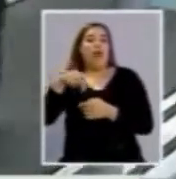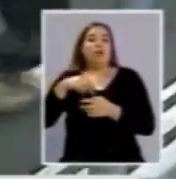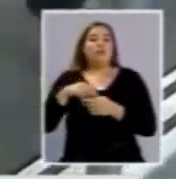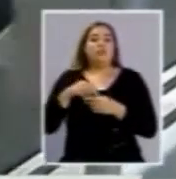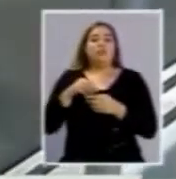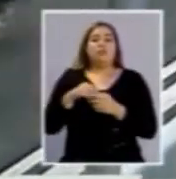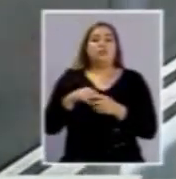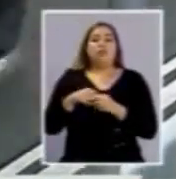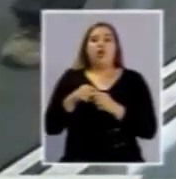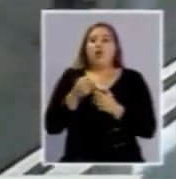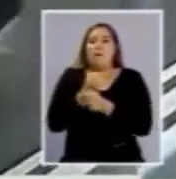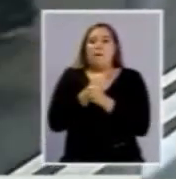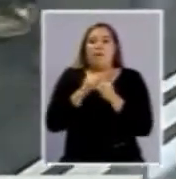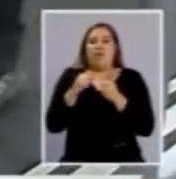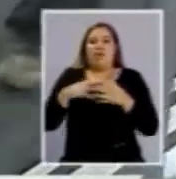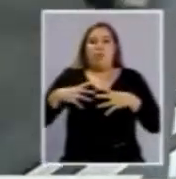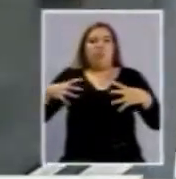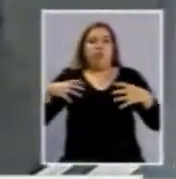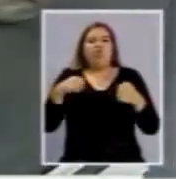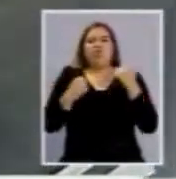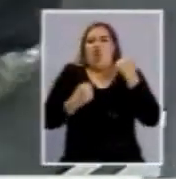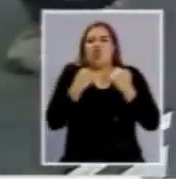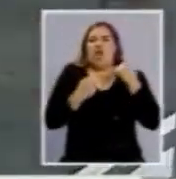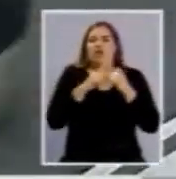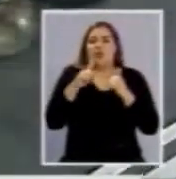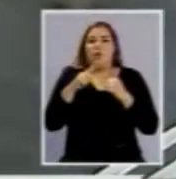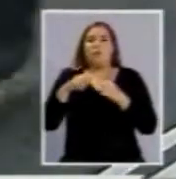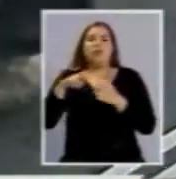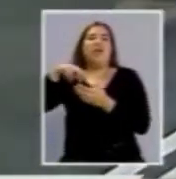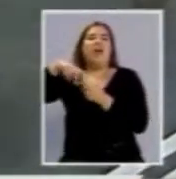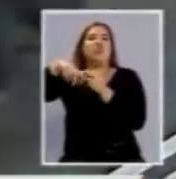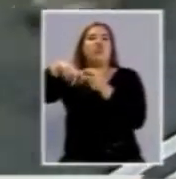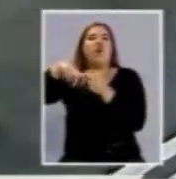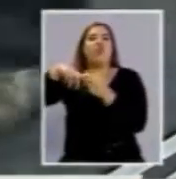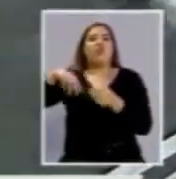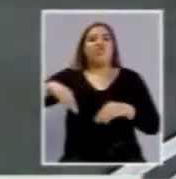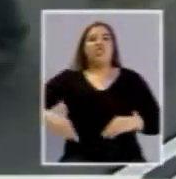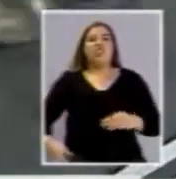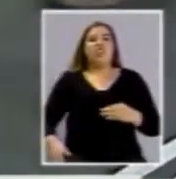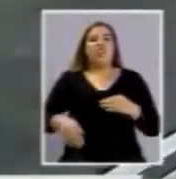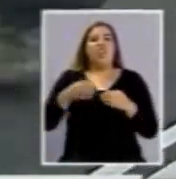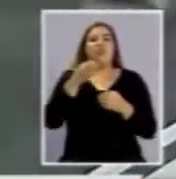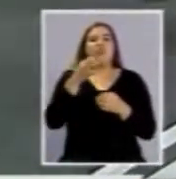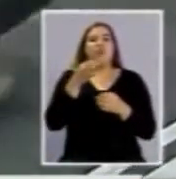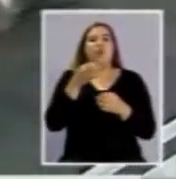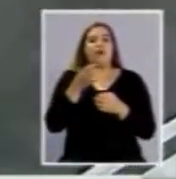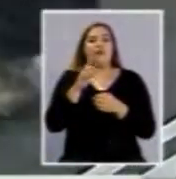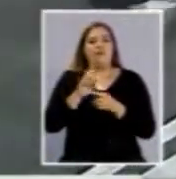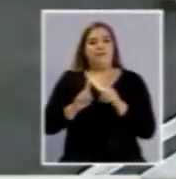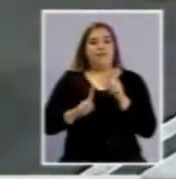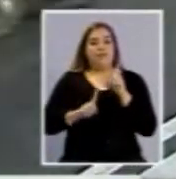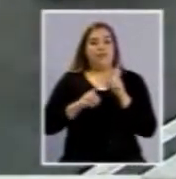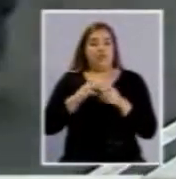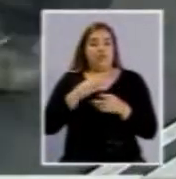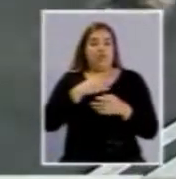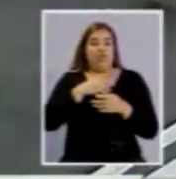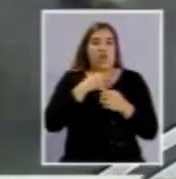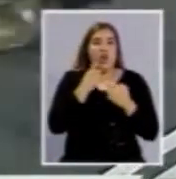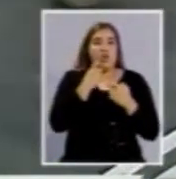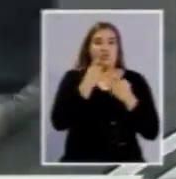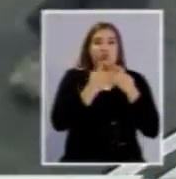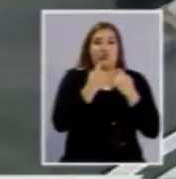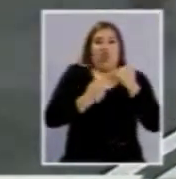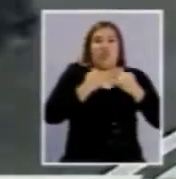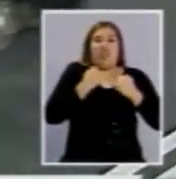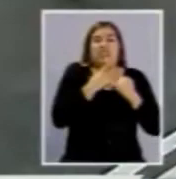sobrepeso no van a poder hacer un trote. Y lo otro también es importante, si yo quiero salir a trotar necesito tener una cierta condición física para mantener la